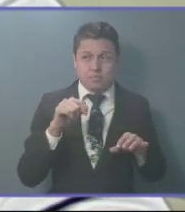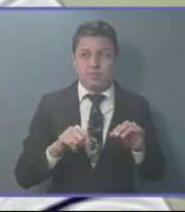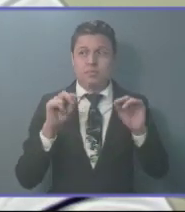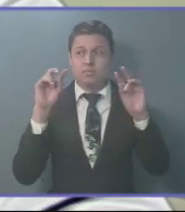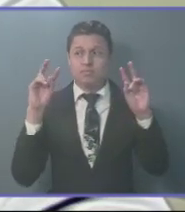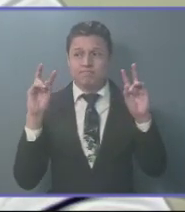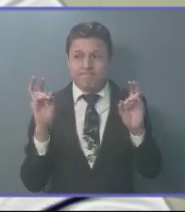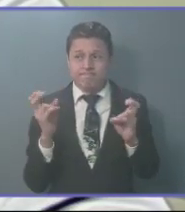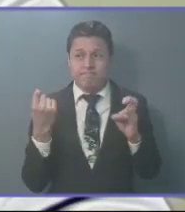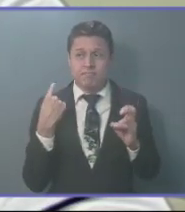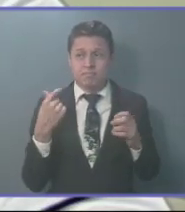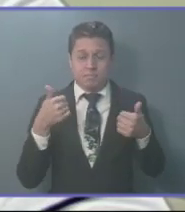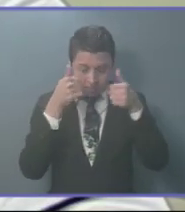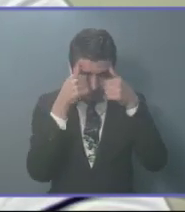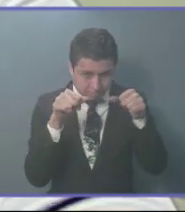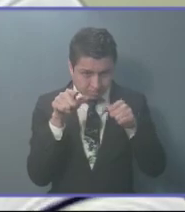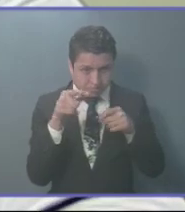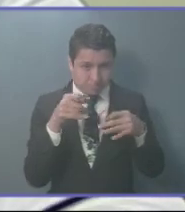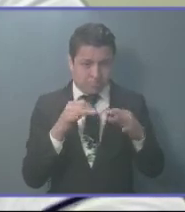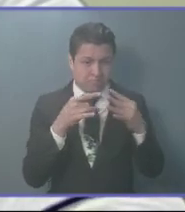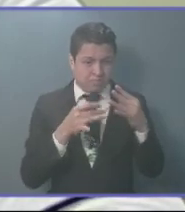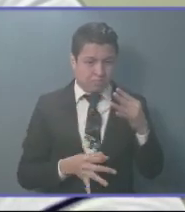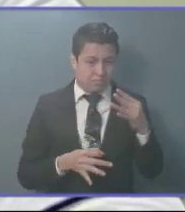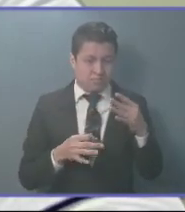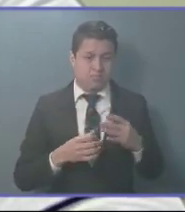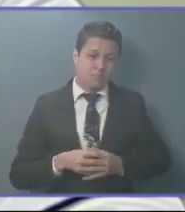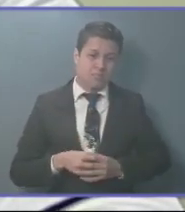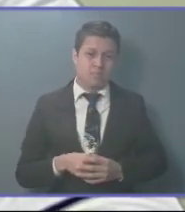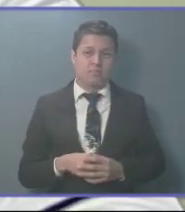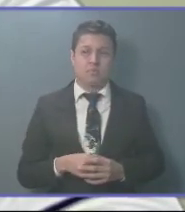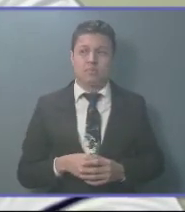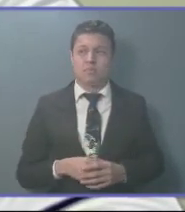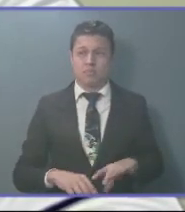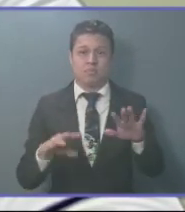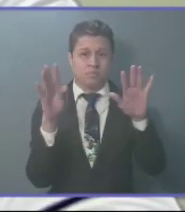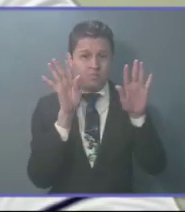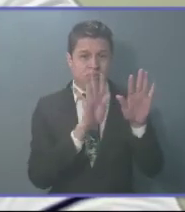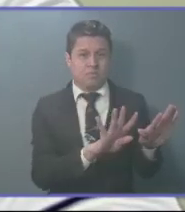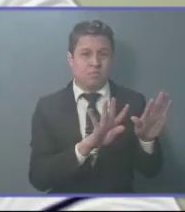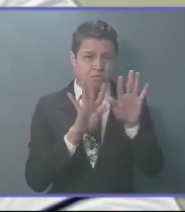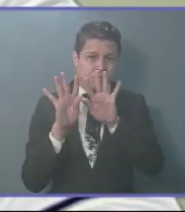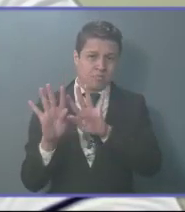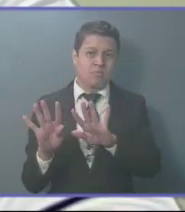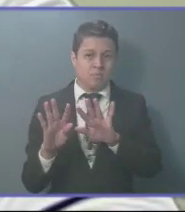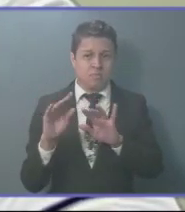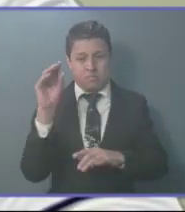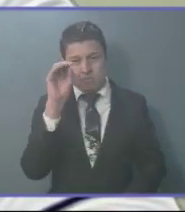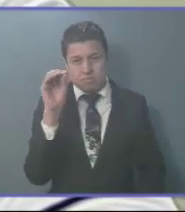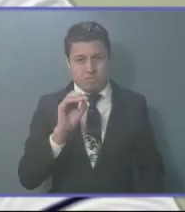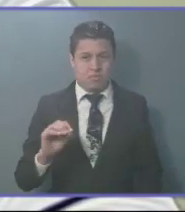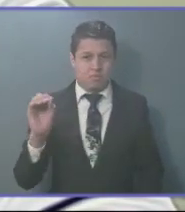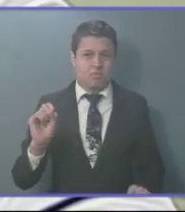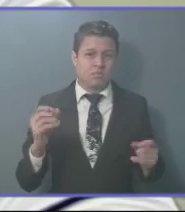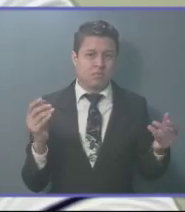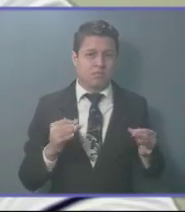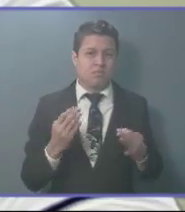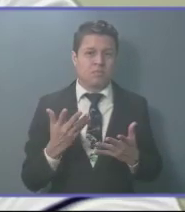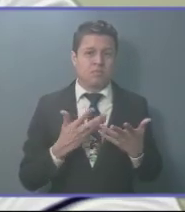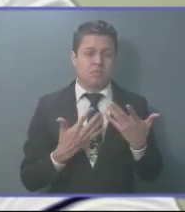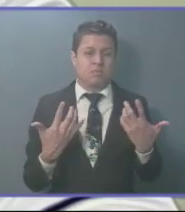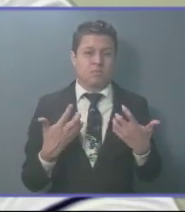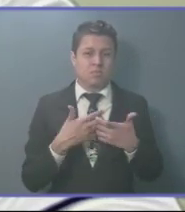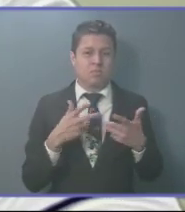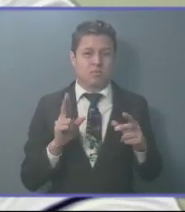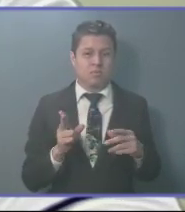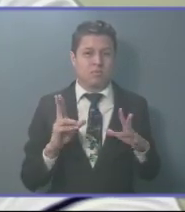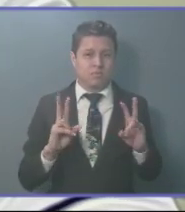tema de lo que aprobamos en esta ley, el 99% lo hicimos estando de acuerdo el ministro de Salud